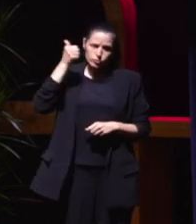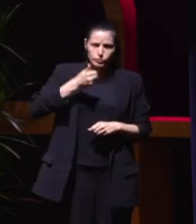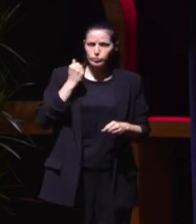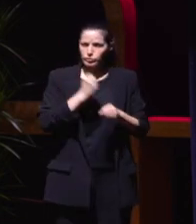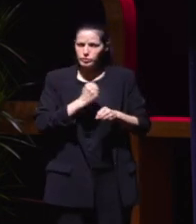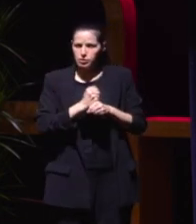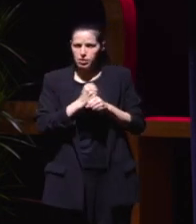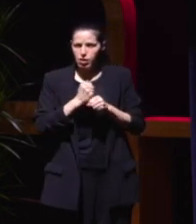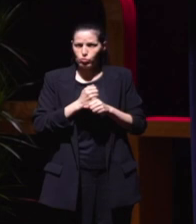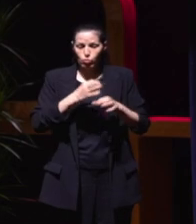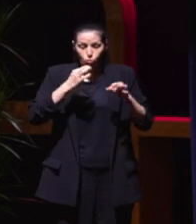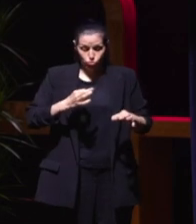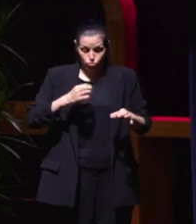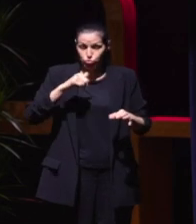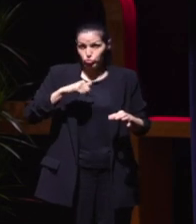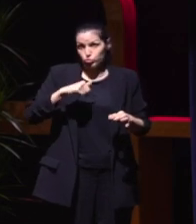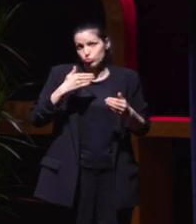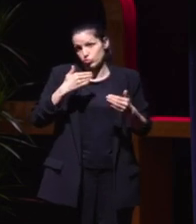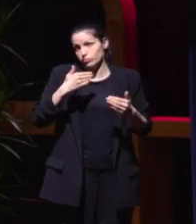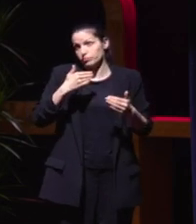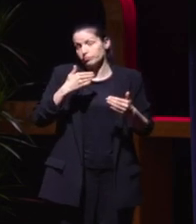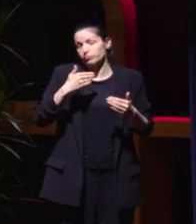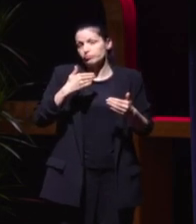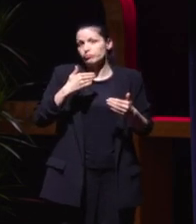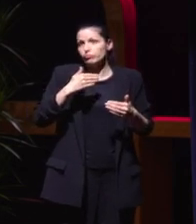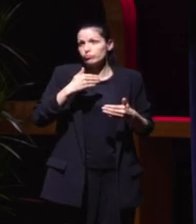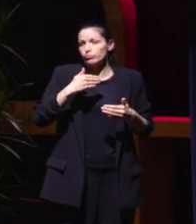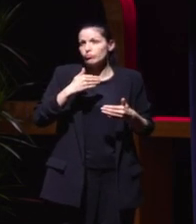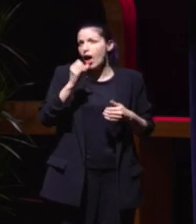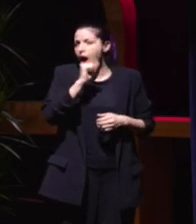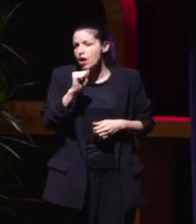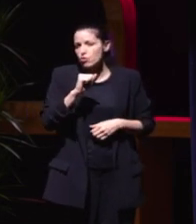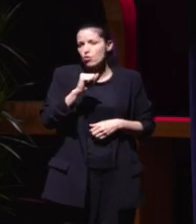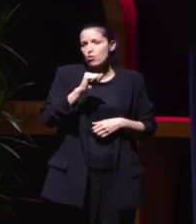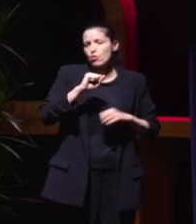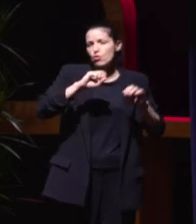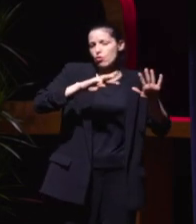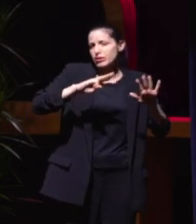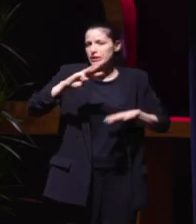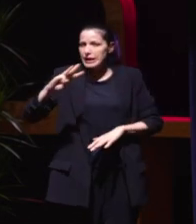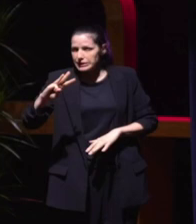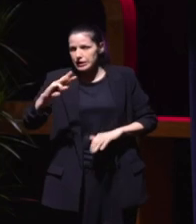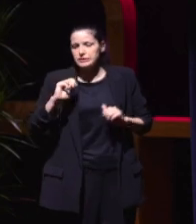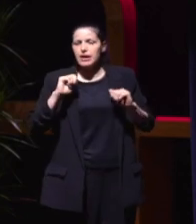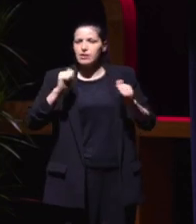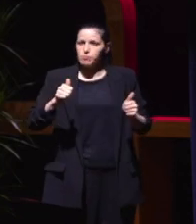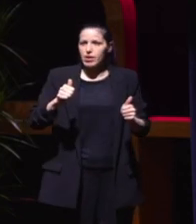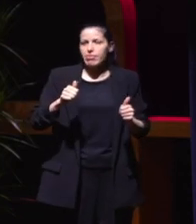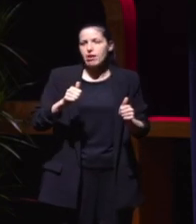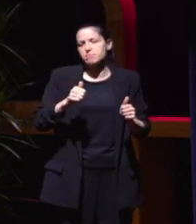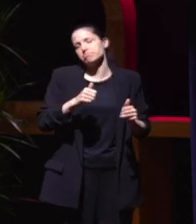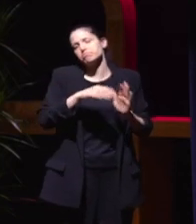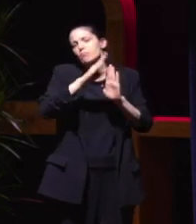los que yo empecé en un programa de cine en la cadena ser en el año 93 que se llamaba el cine de lo que yo te diga